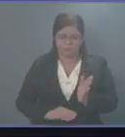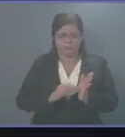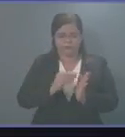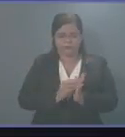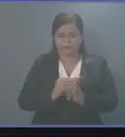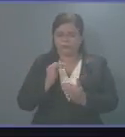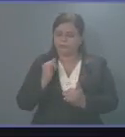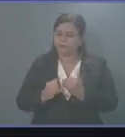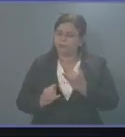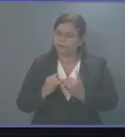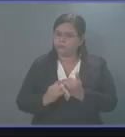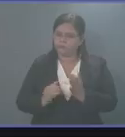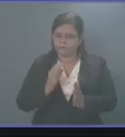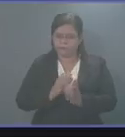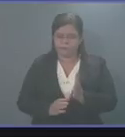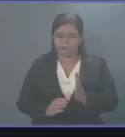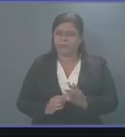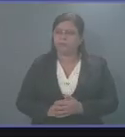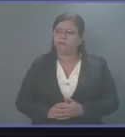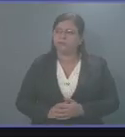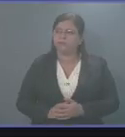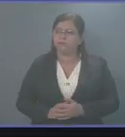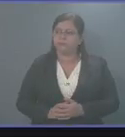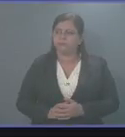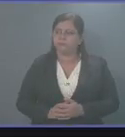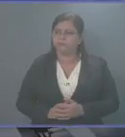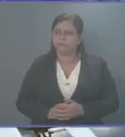un último inciso de la siguiente manera.